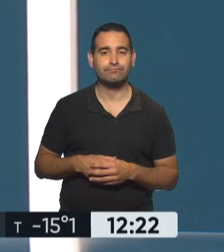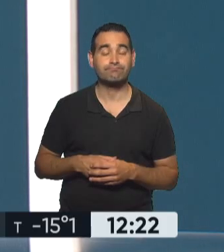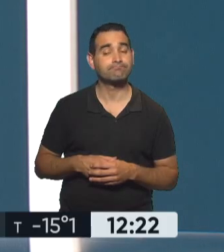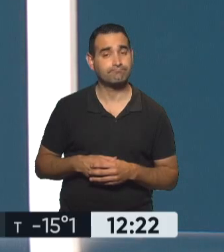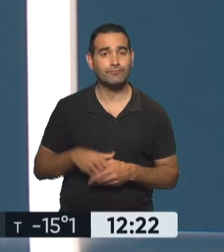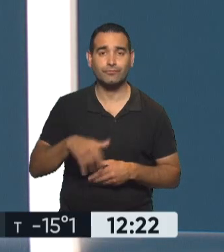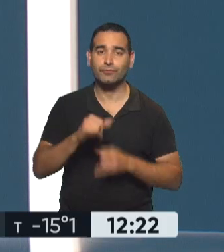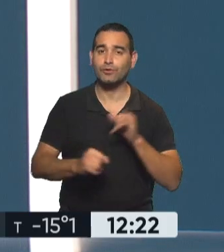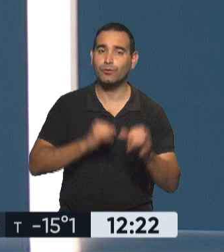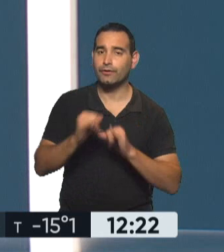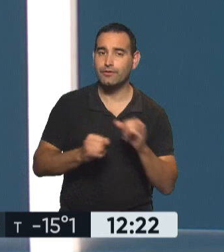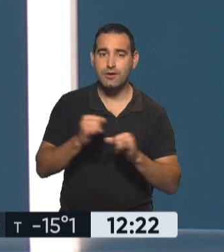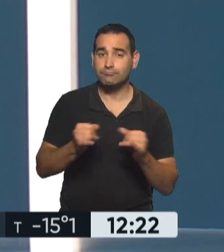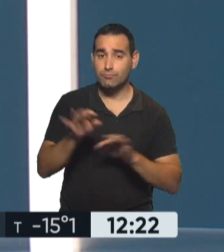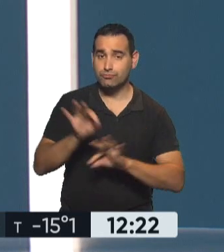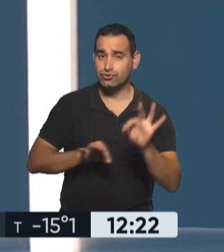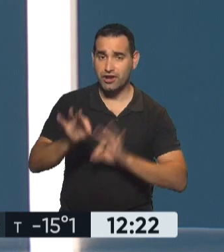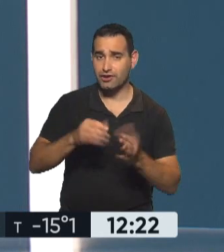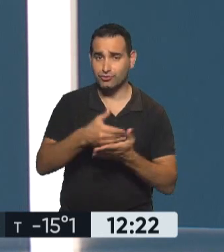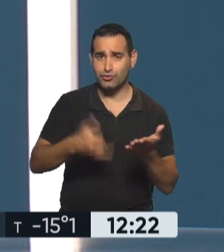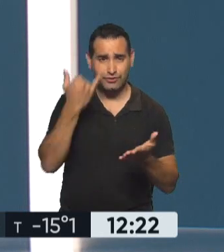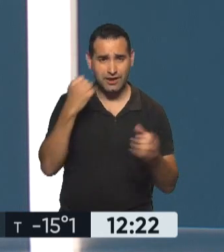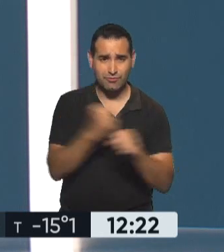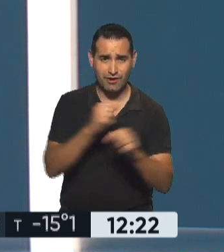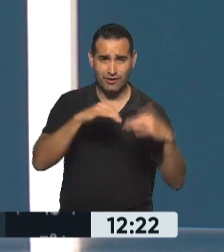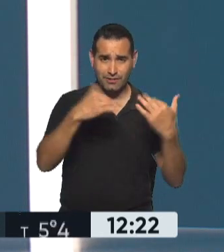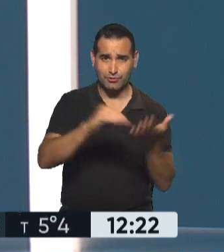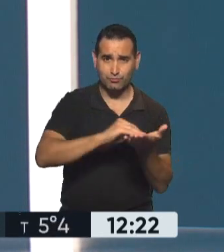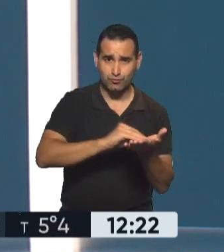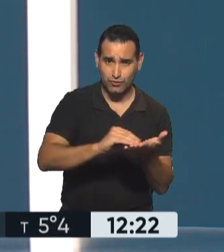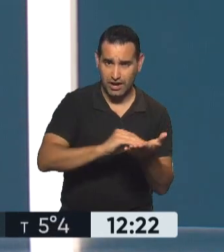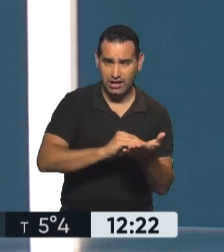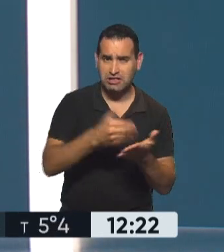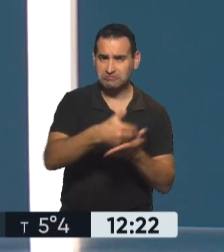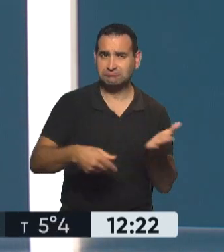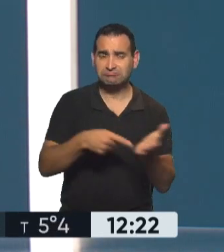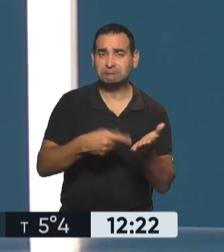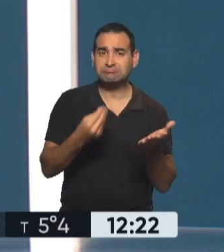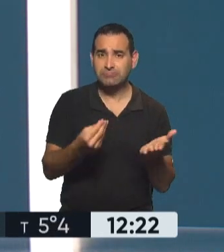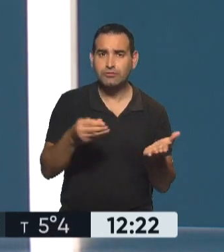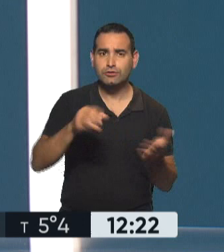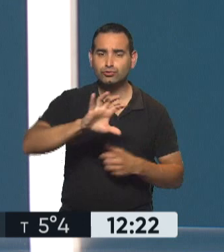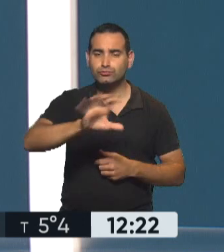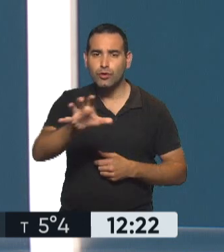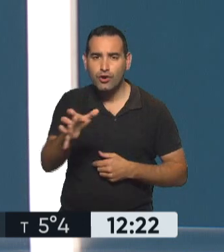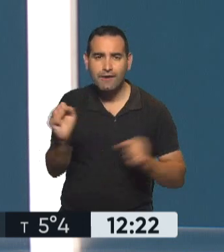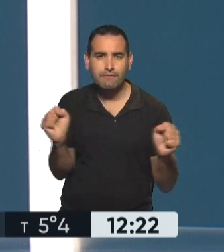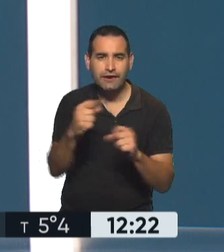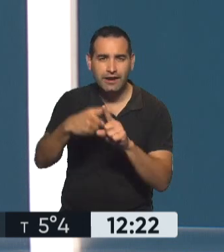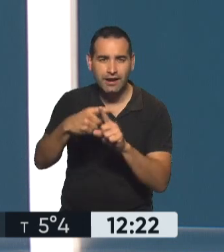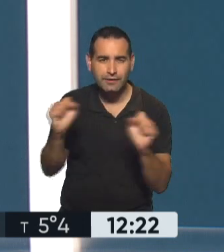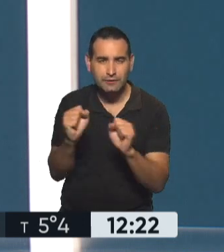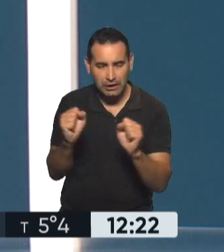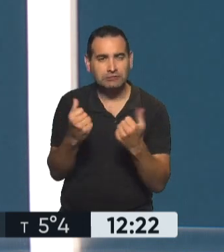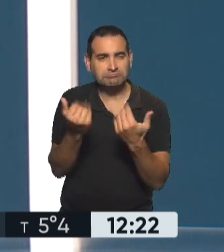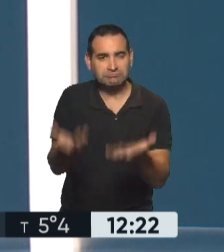precisamente vamos a hablar de este proyecto que ya obtuvo media sanción en la Cámara de Diputados, que amplía las zonas frías y los beneficios